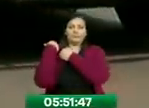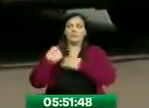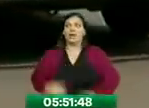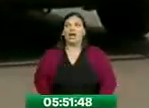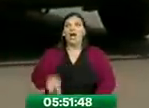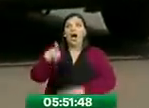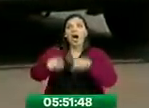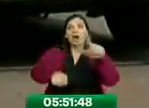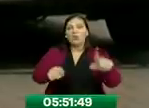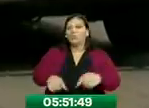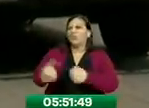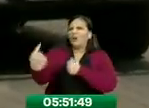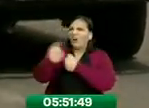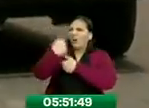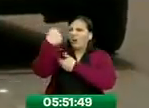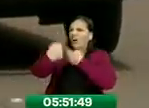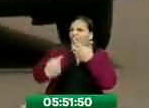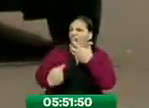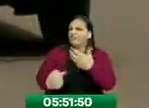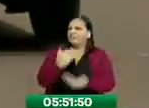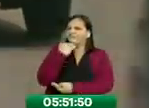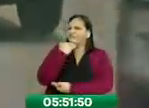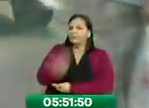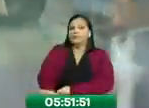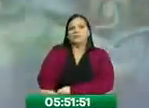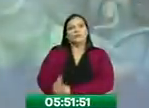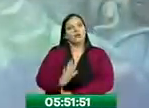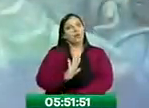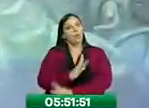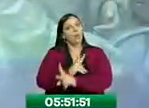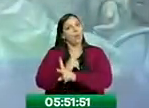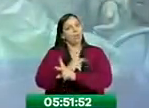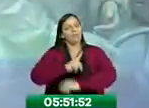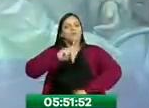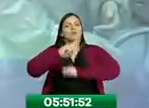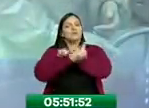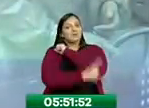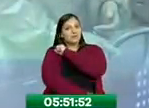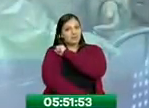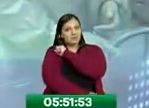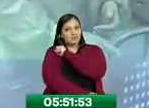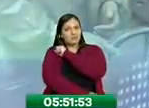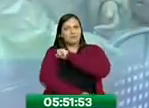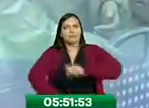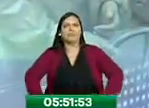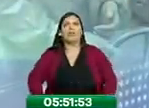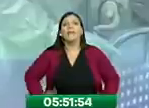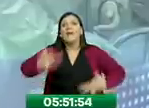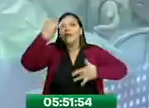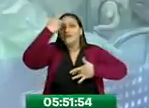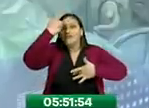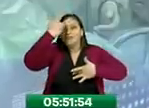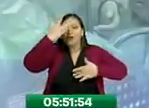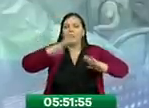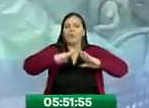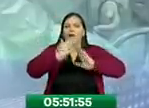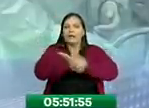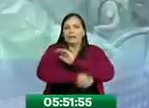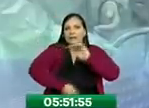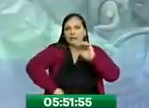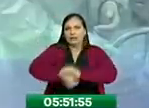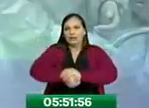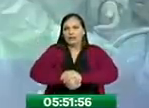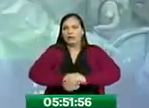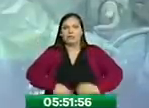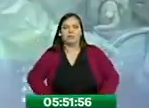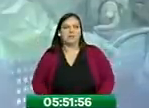las disposiciones emitidas con la restricción de movilidad. Quien incumpla con el aislamiento será llevado de vuelta por un elemento de la policía al